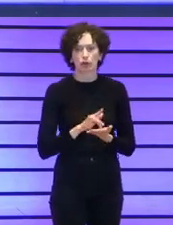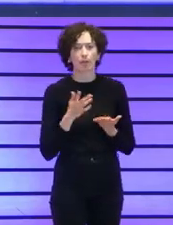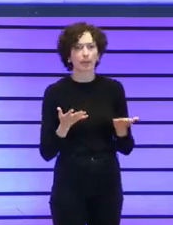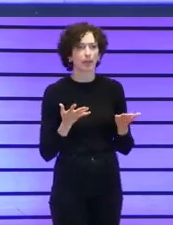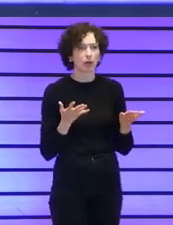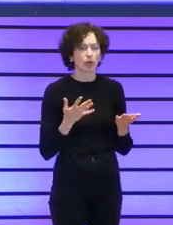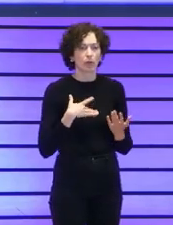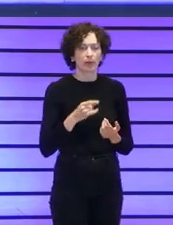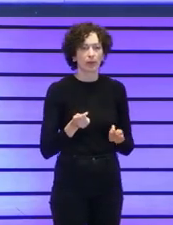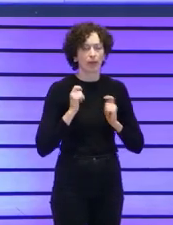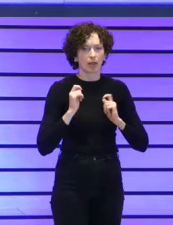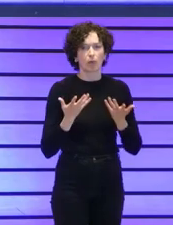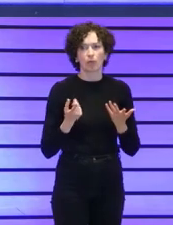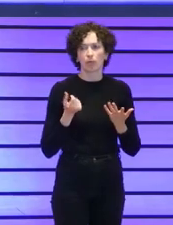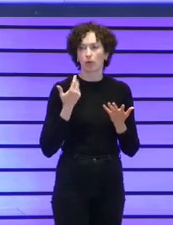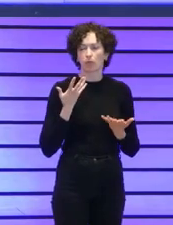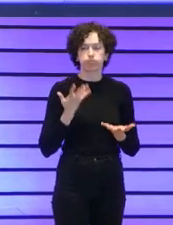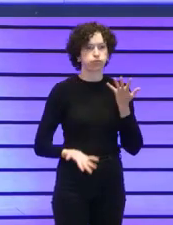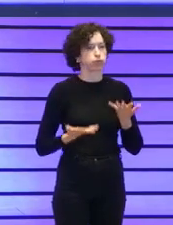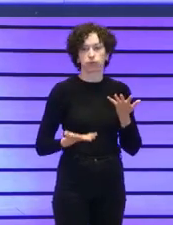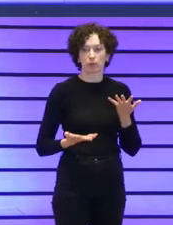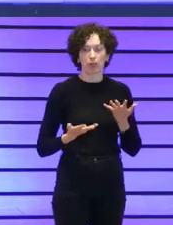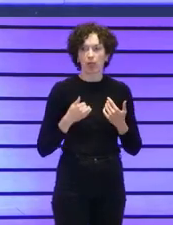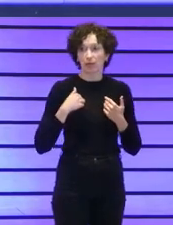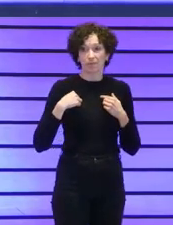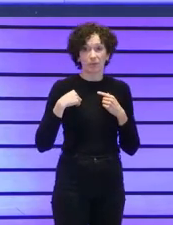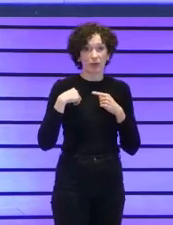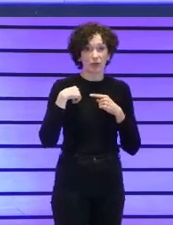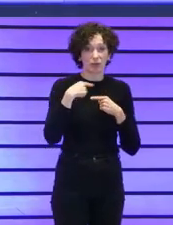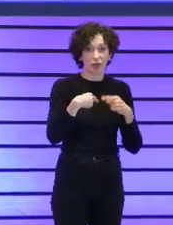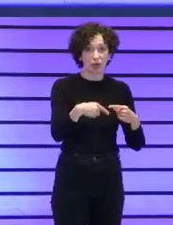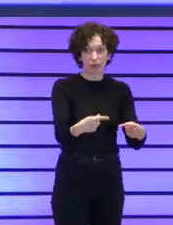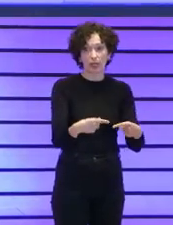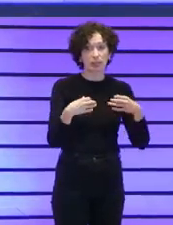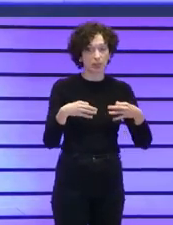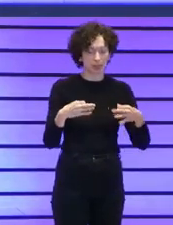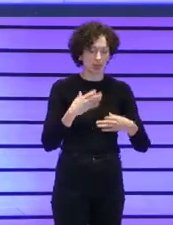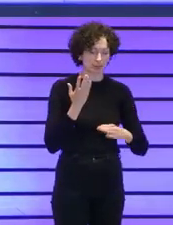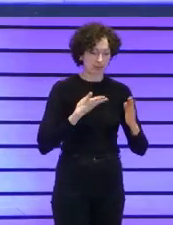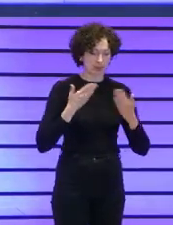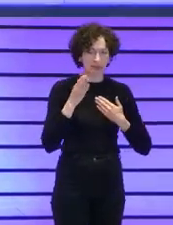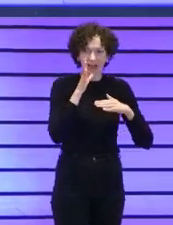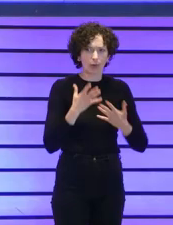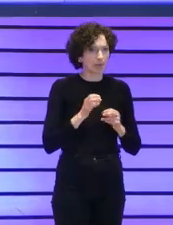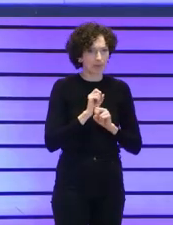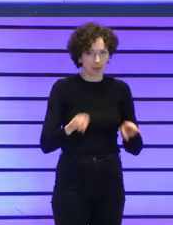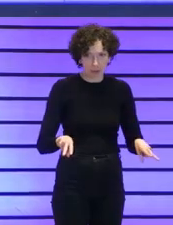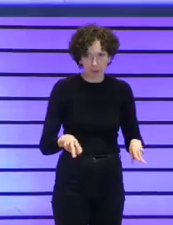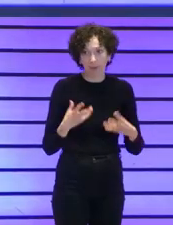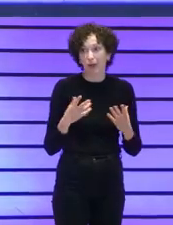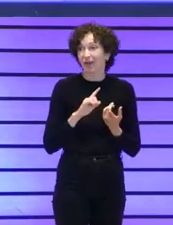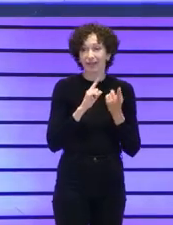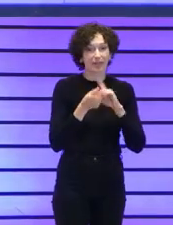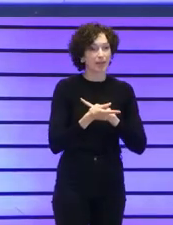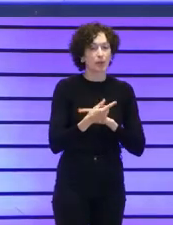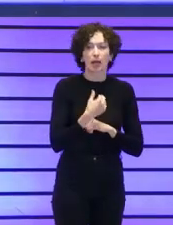sin respiro, ¿no? Y que el día a día, que siempre nos ha comido, nos come todavía más, ¿no? Yo creo que el cambio es algo